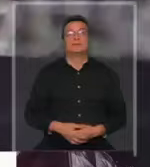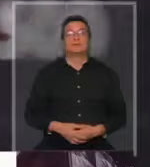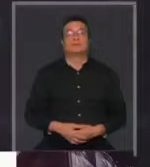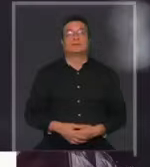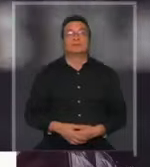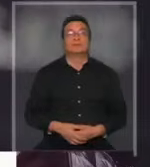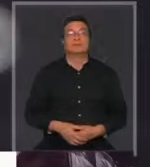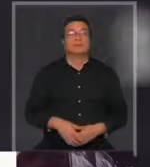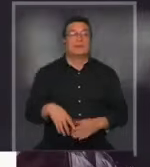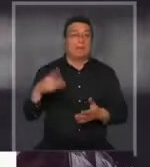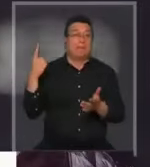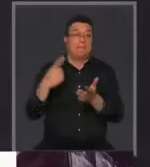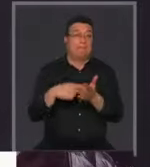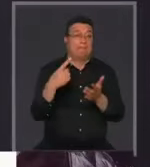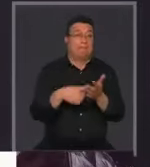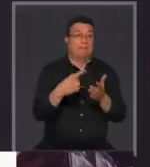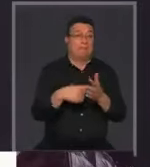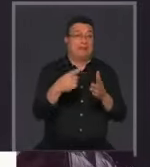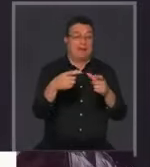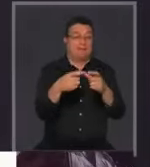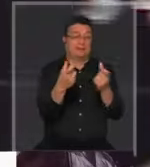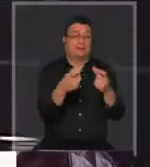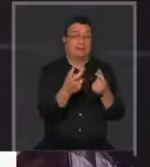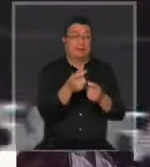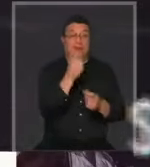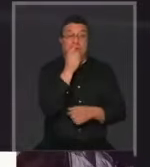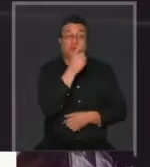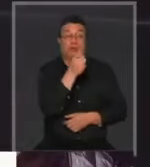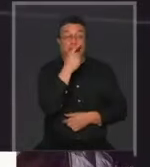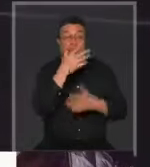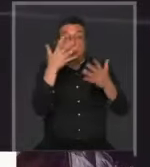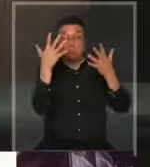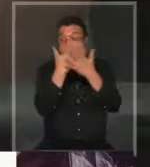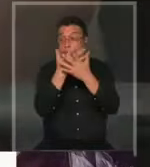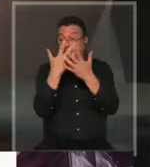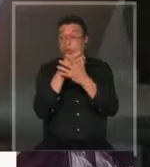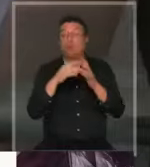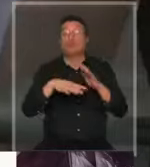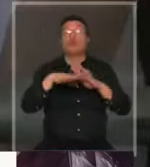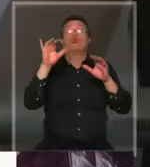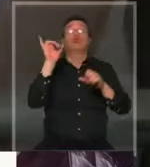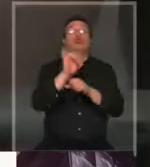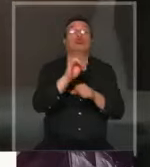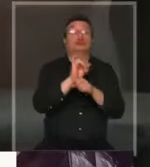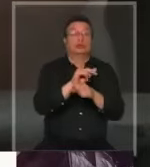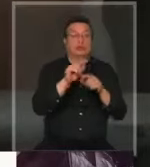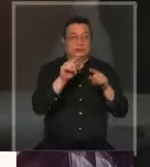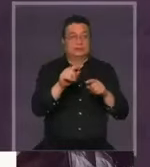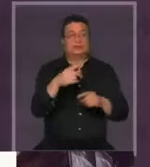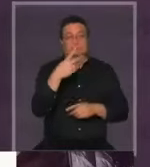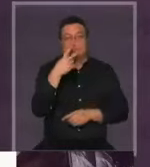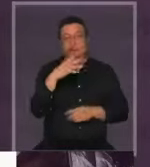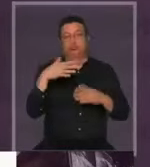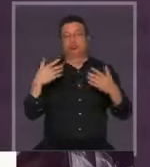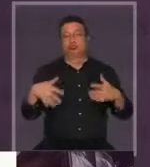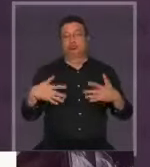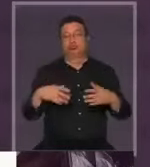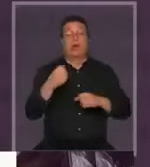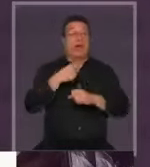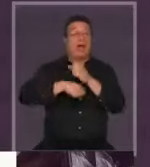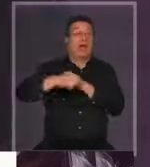Pese a los miles de boletos asociados a esta denuncia, la invisibilidad formal de estos engaños es un elemento que destaca. Desde el